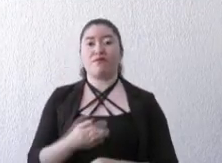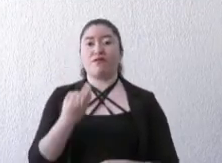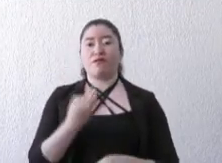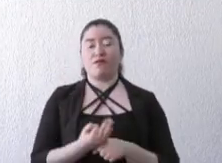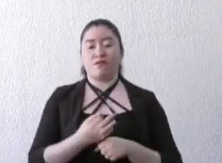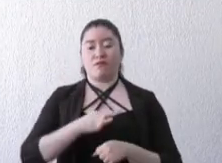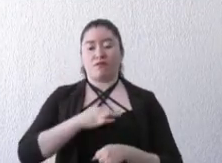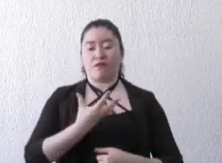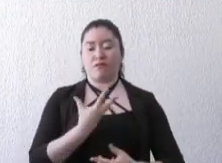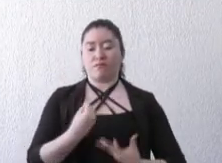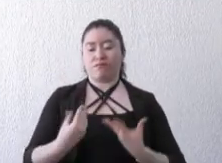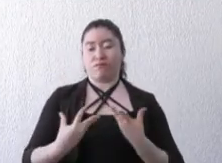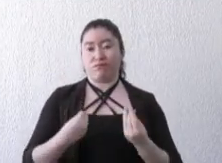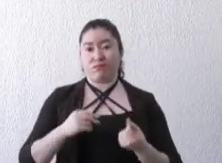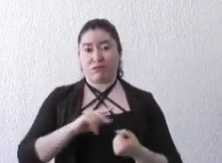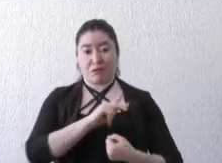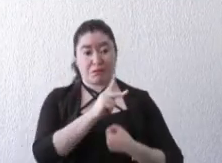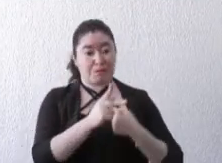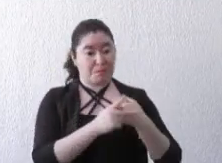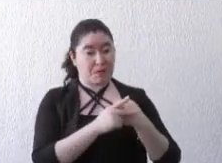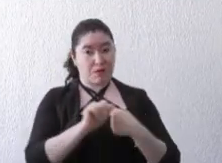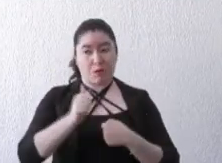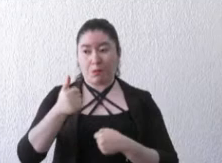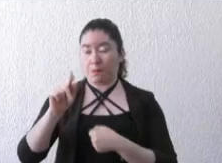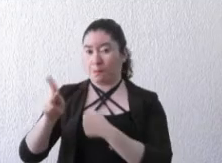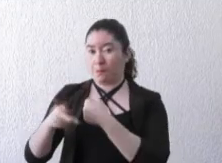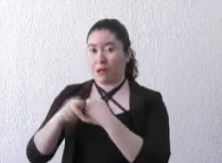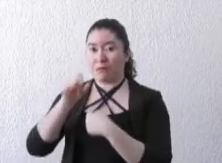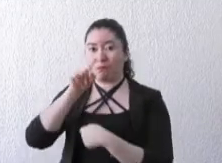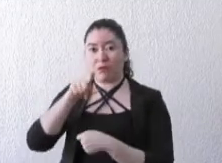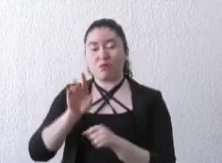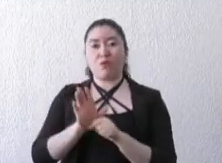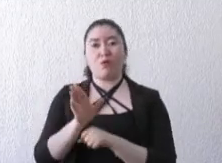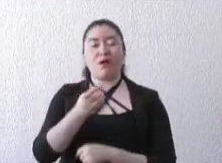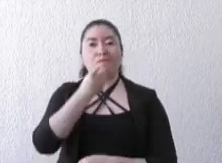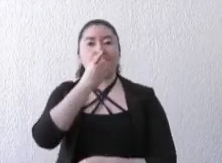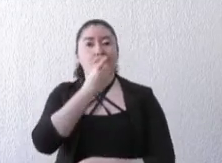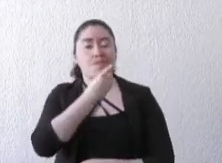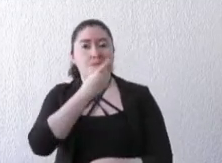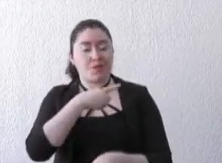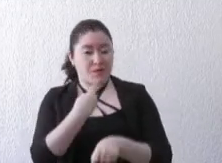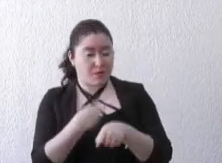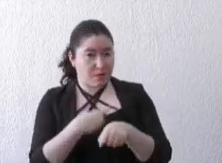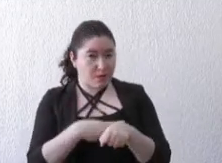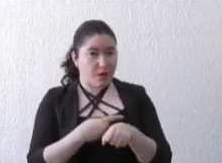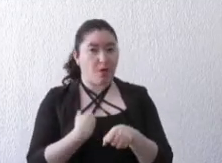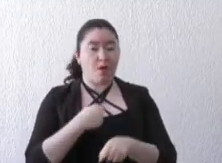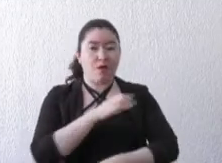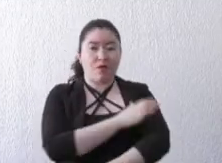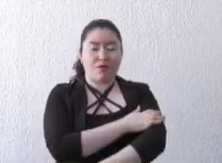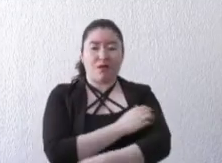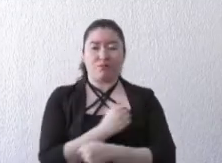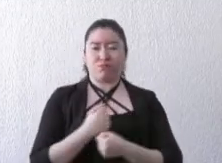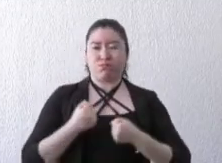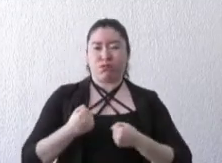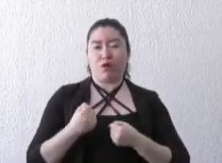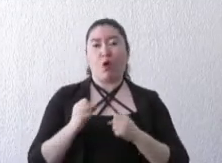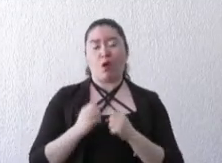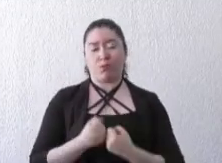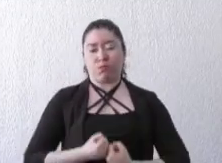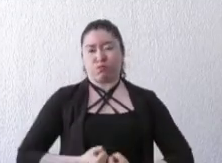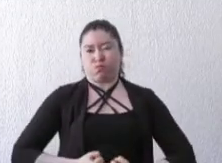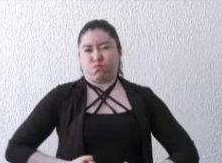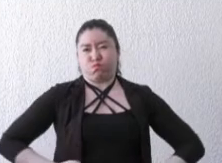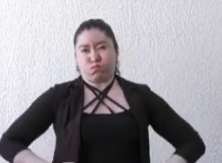vivido como país y muchos otros países, de la diabetes, la hipertensión, la obesidad, y cómo debemos enfrentar